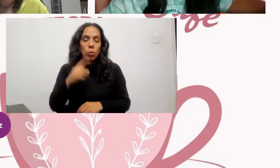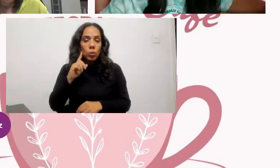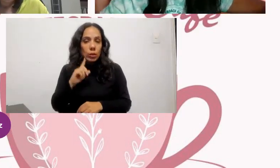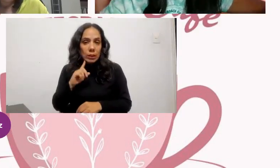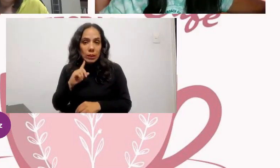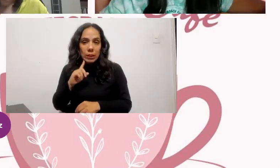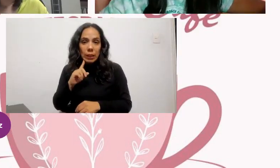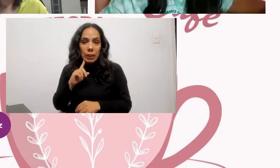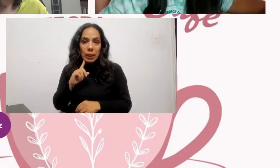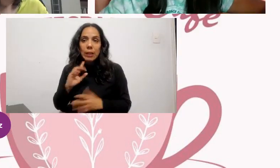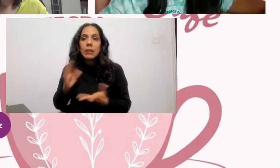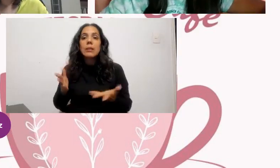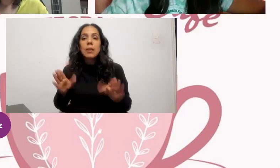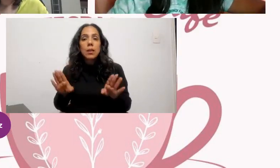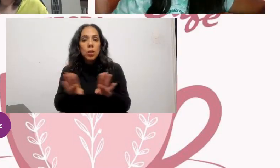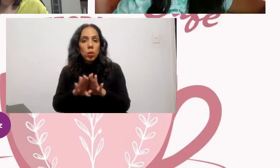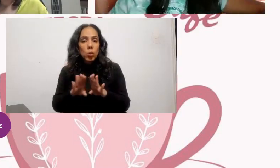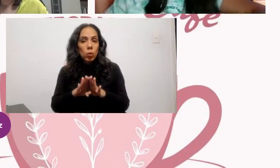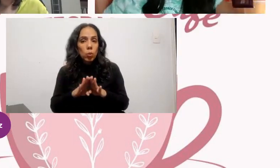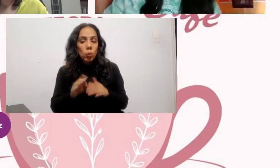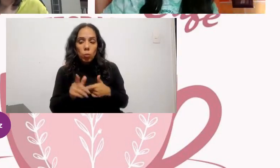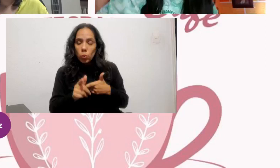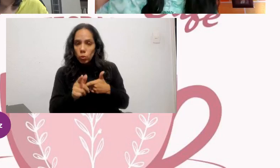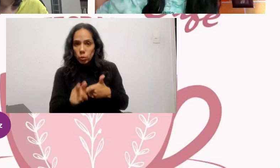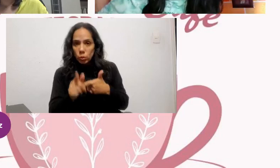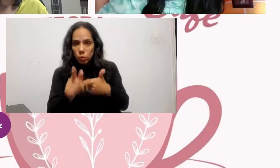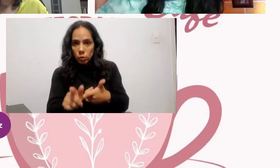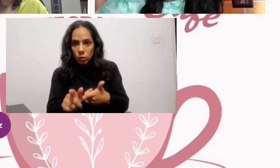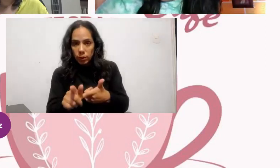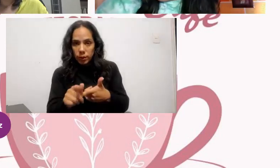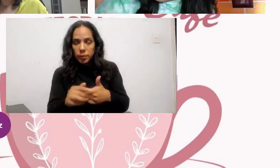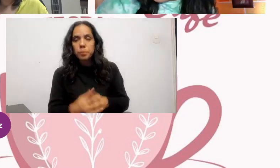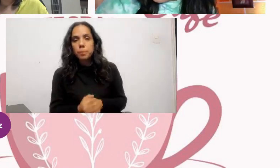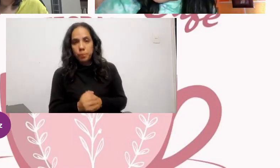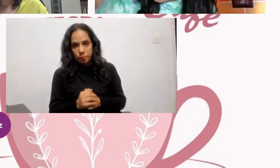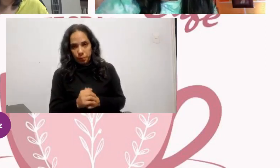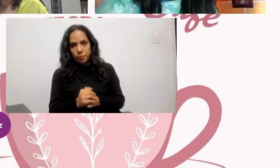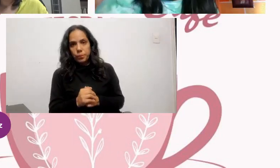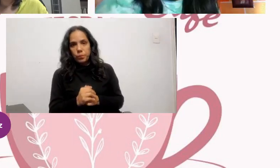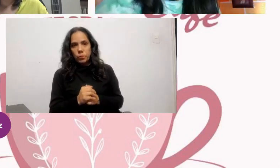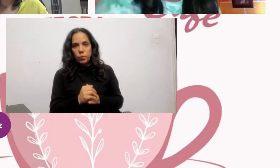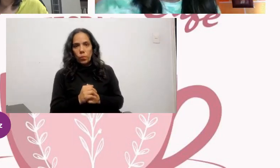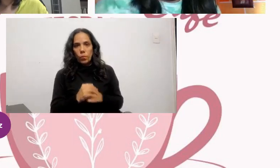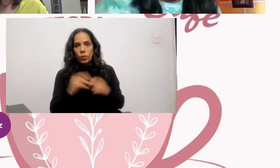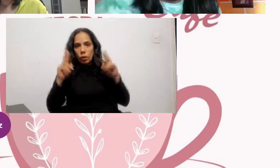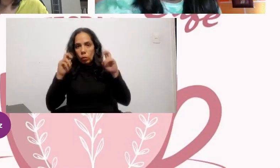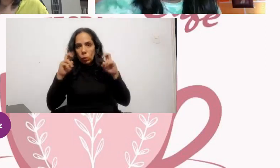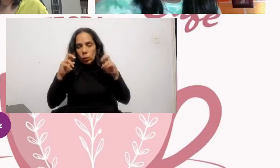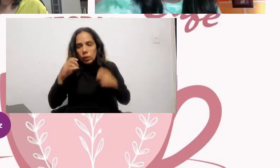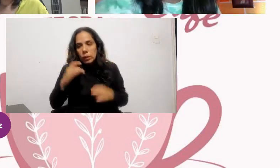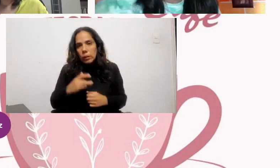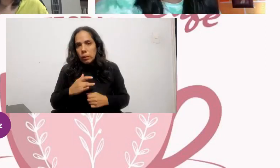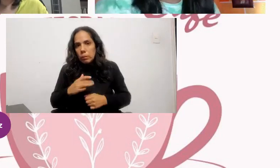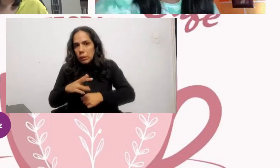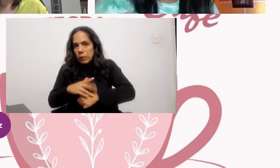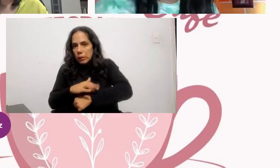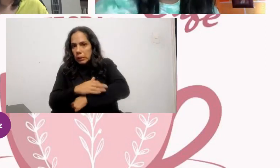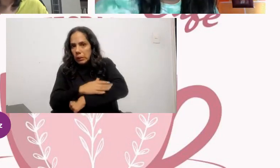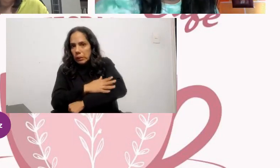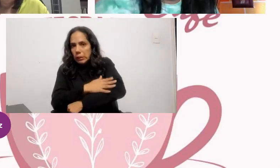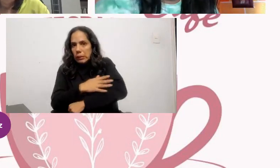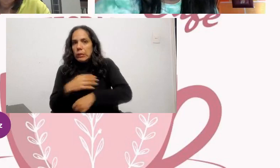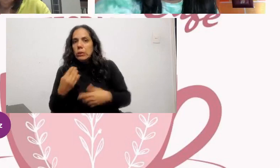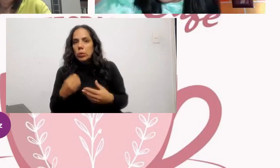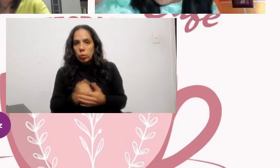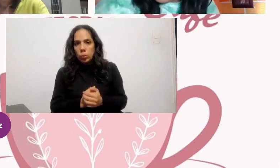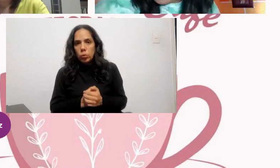doctora Diana Erika Contreras Tamayo en un tema, bueno, pues también sensible. O dije, O